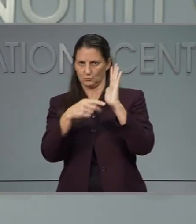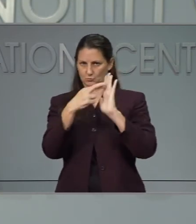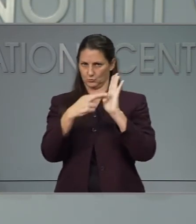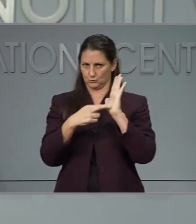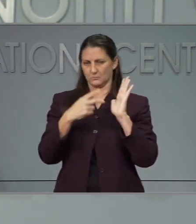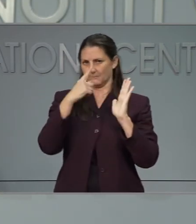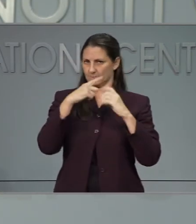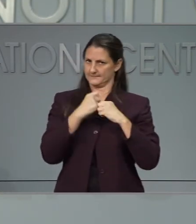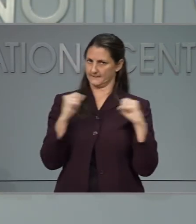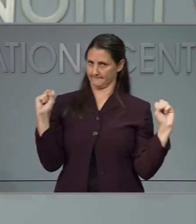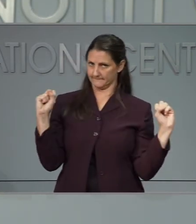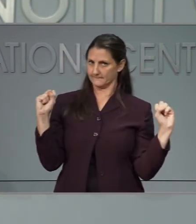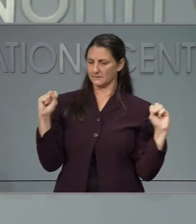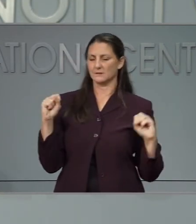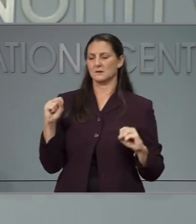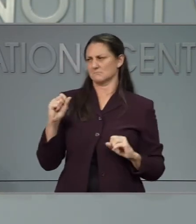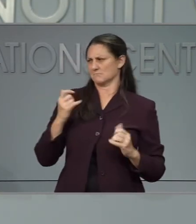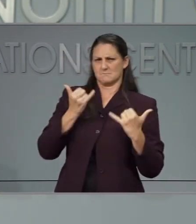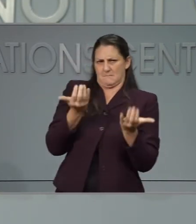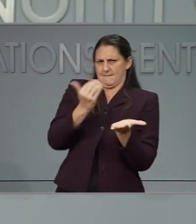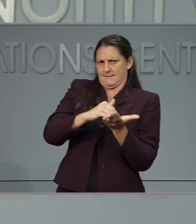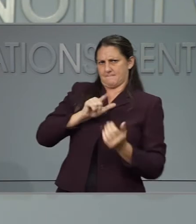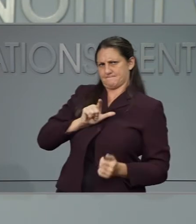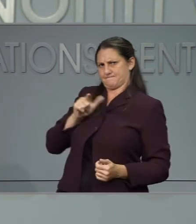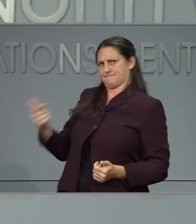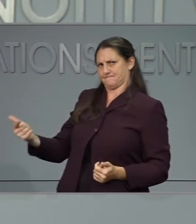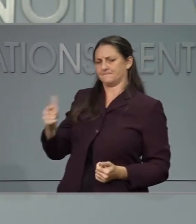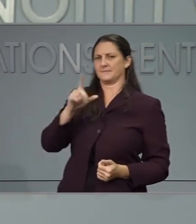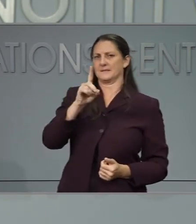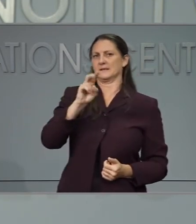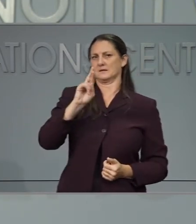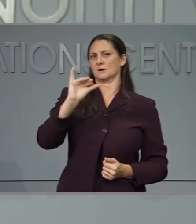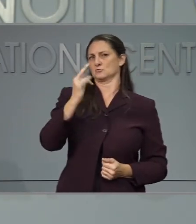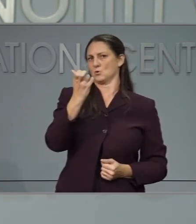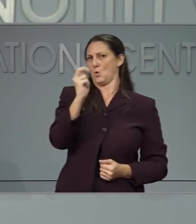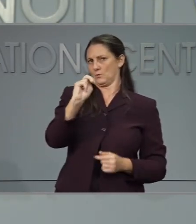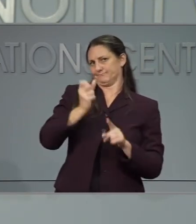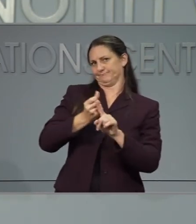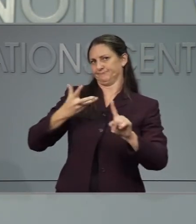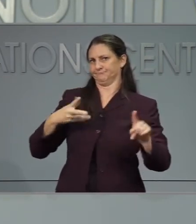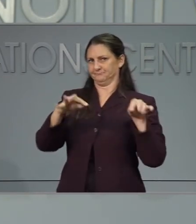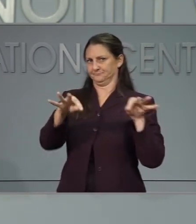manera segura. Doctora Cohen, ¿puede hablar al respecto?